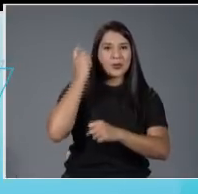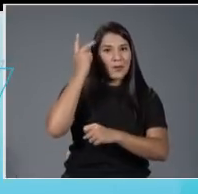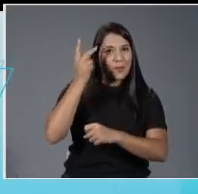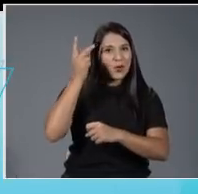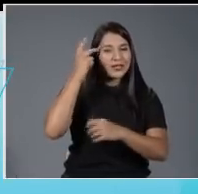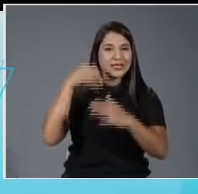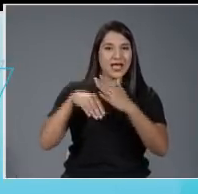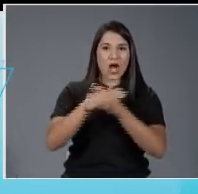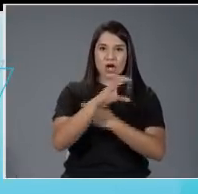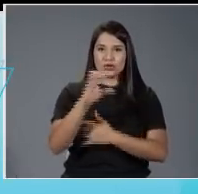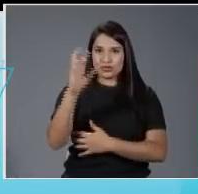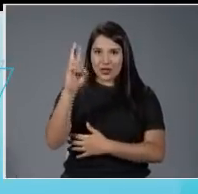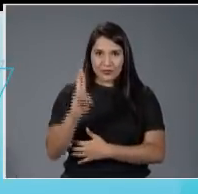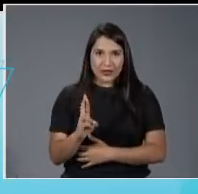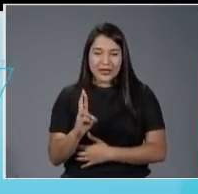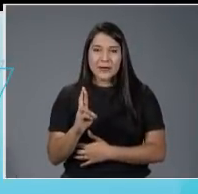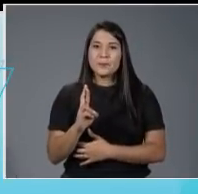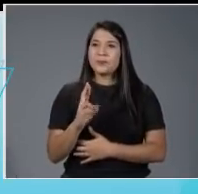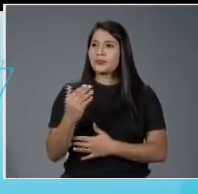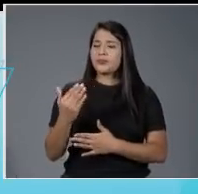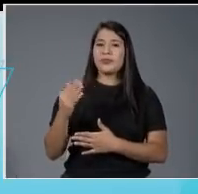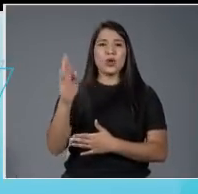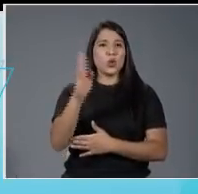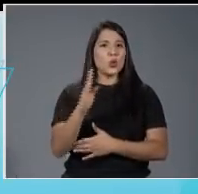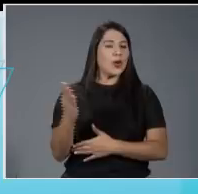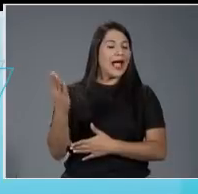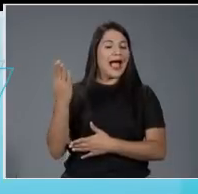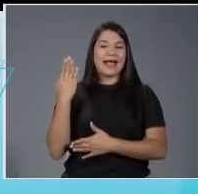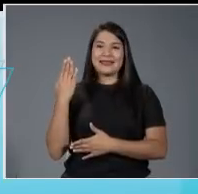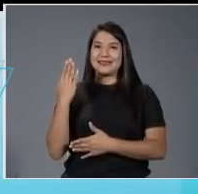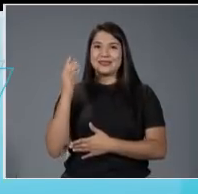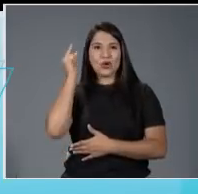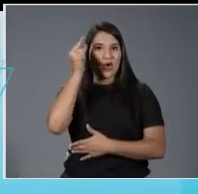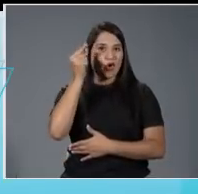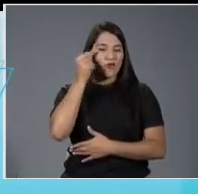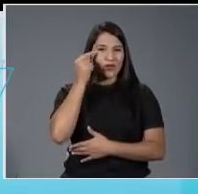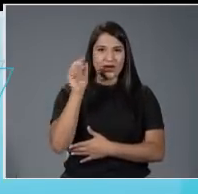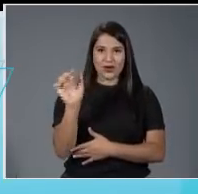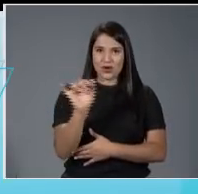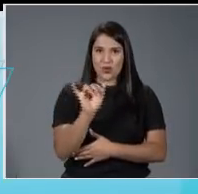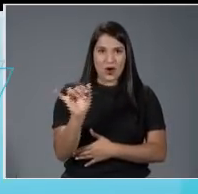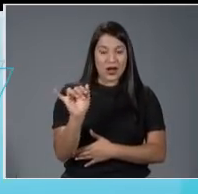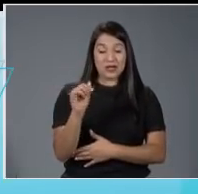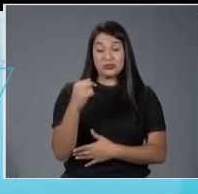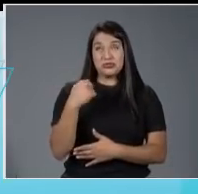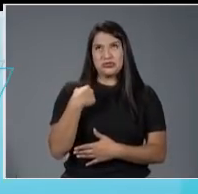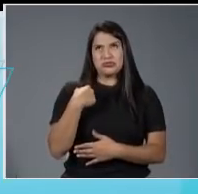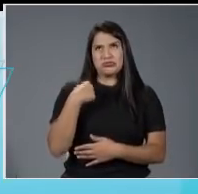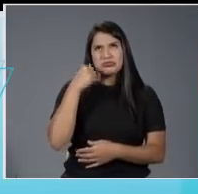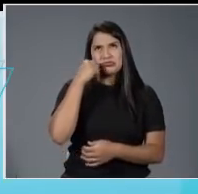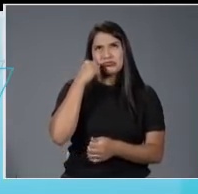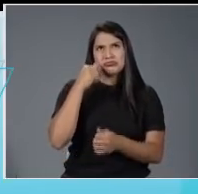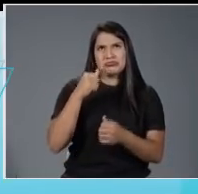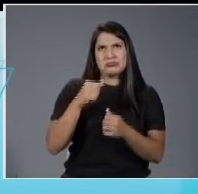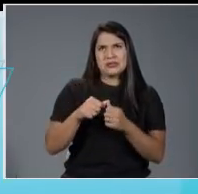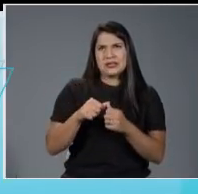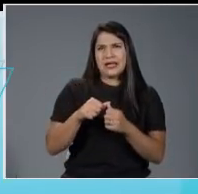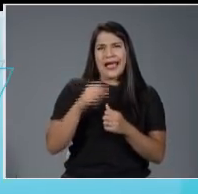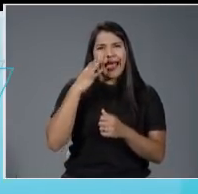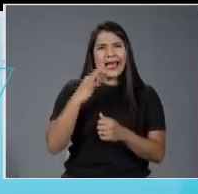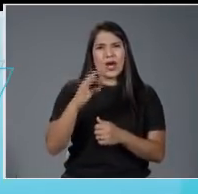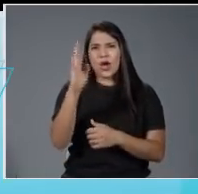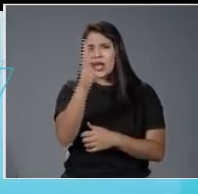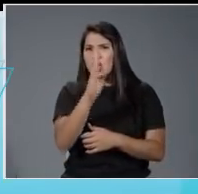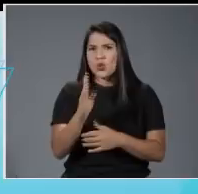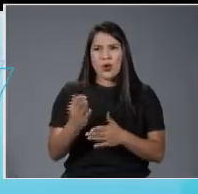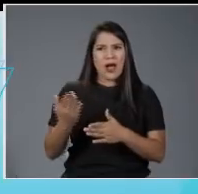se ha producido un gobierno de esa naturaleza, yo diría, no puedo hacer memoria exacta, pero creo que nunca en la historia de